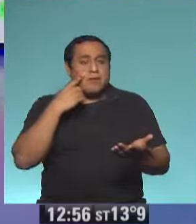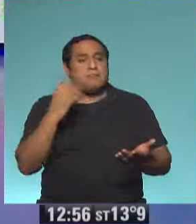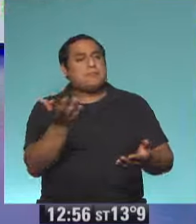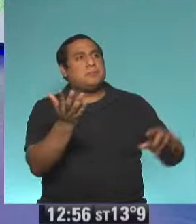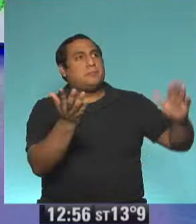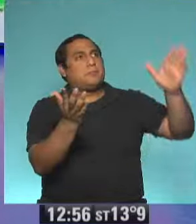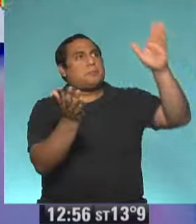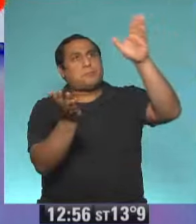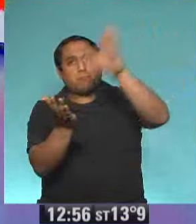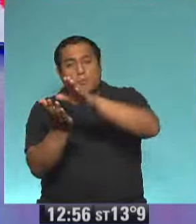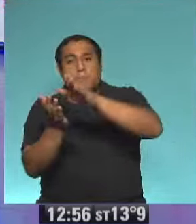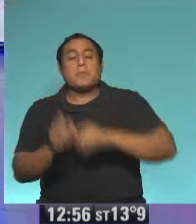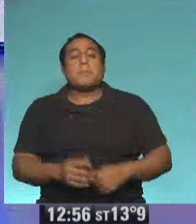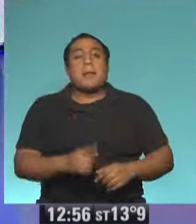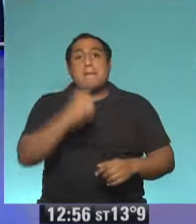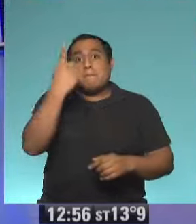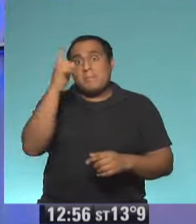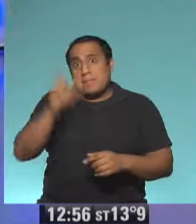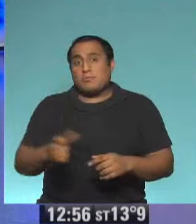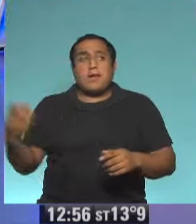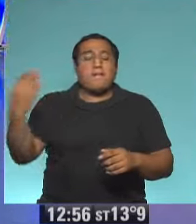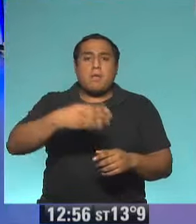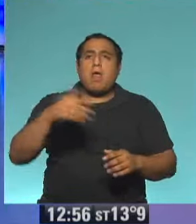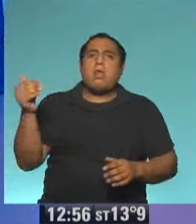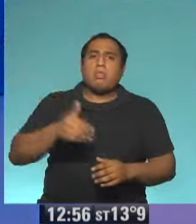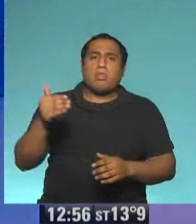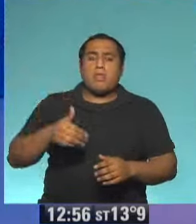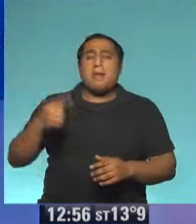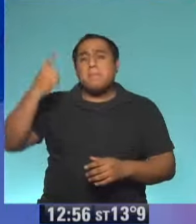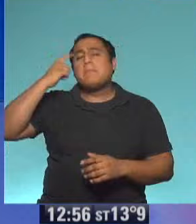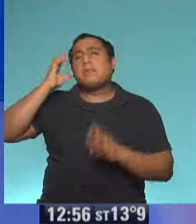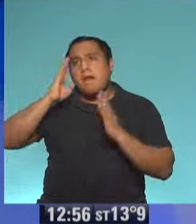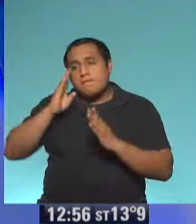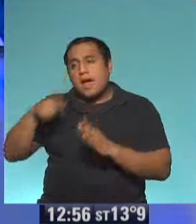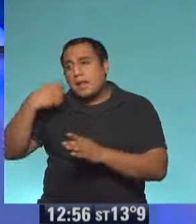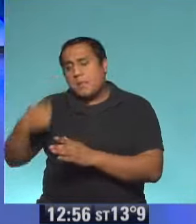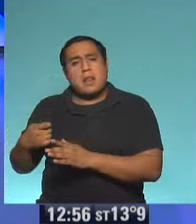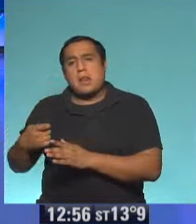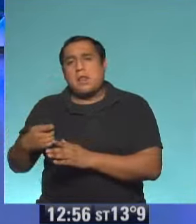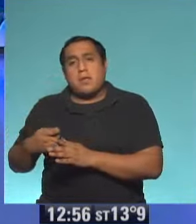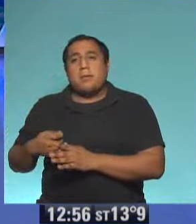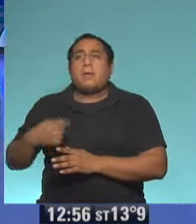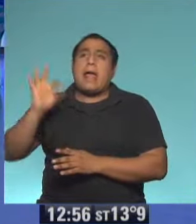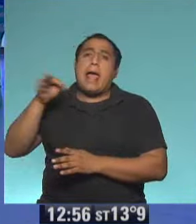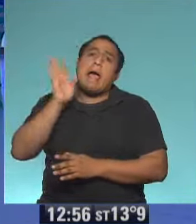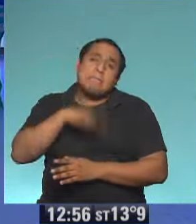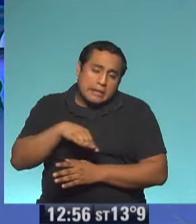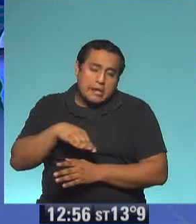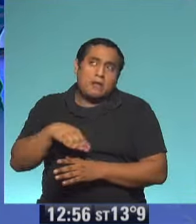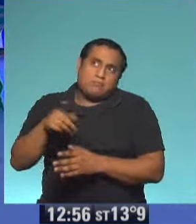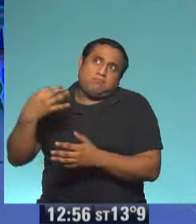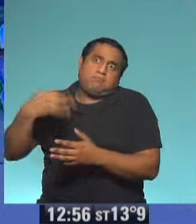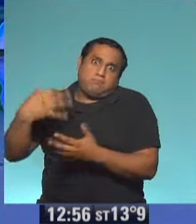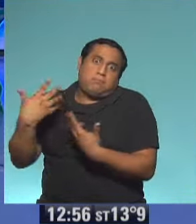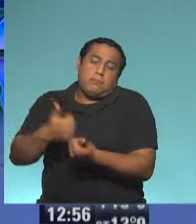cliente tardó en aparecer porque no es común que la gente se ocupe de la salud de sus mascotas. Si me dijeran las abejas, que son insectos útiles,